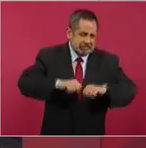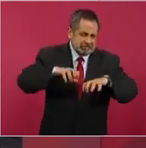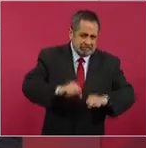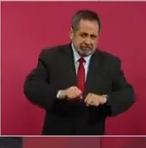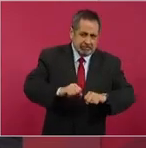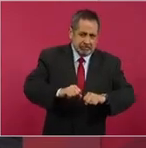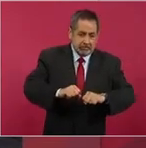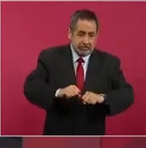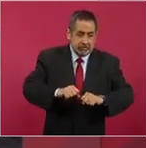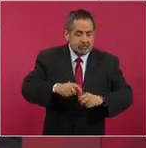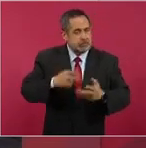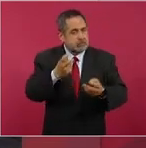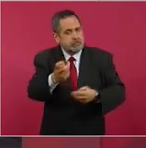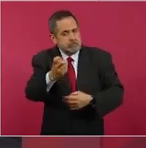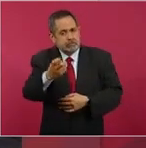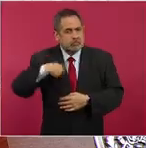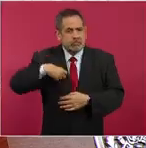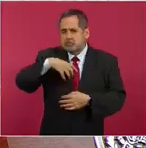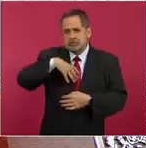aceptar invasiones